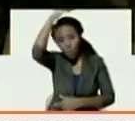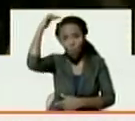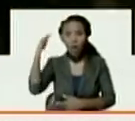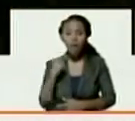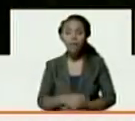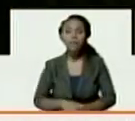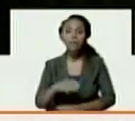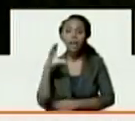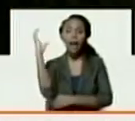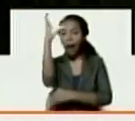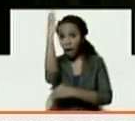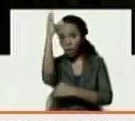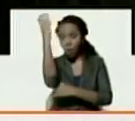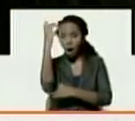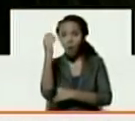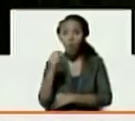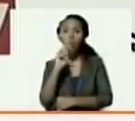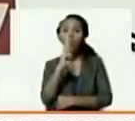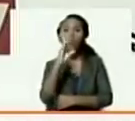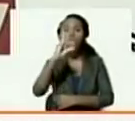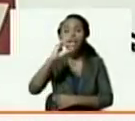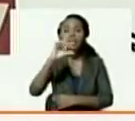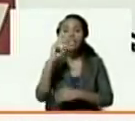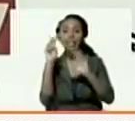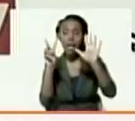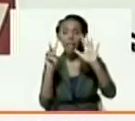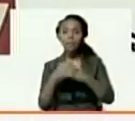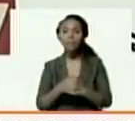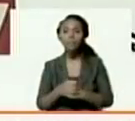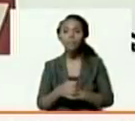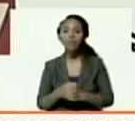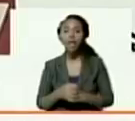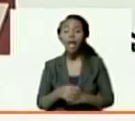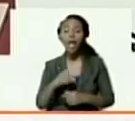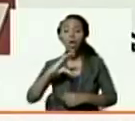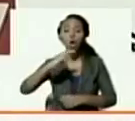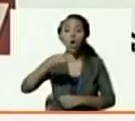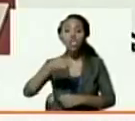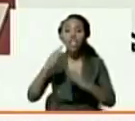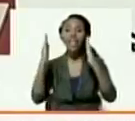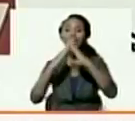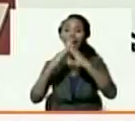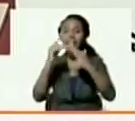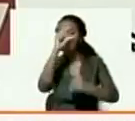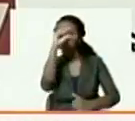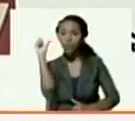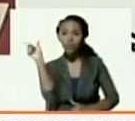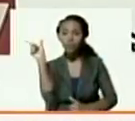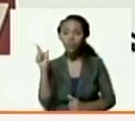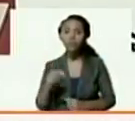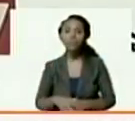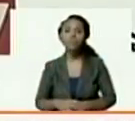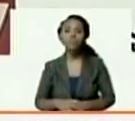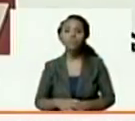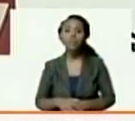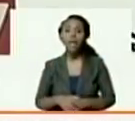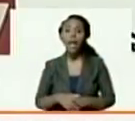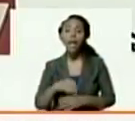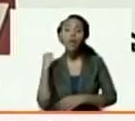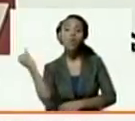vagón azul de Caricuao. Catedral, en la Plaza Bolívar. En Coche, Casa del PSUV, Estación Mercado. En El